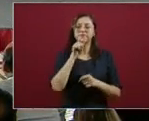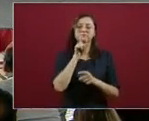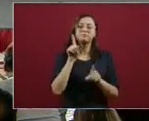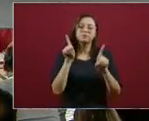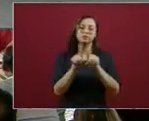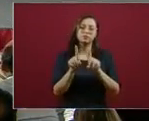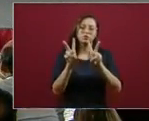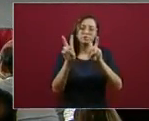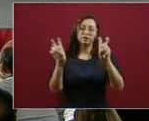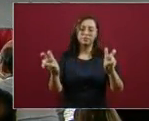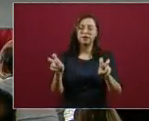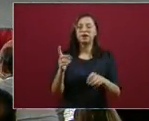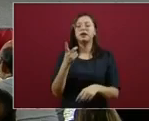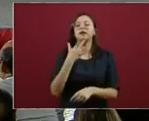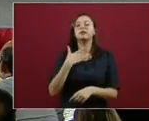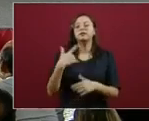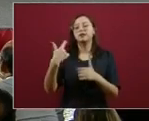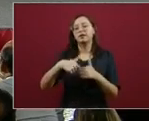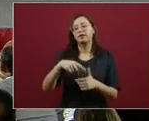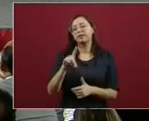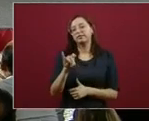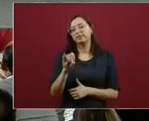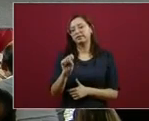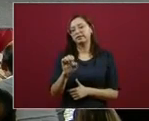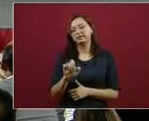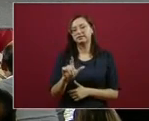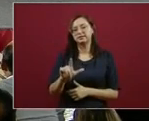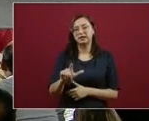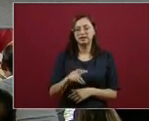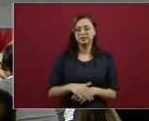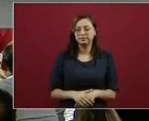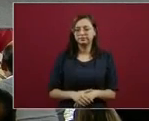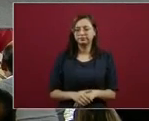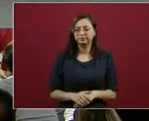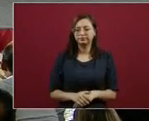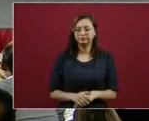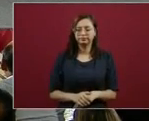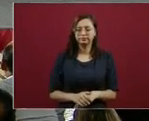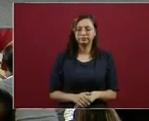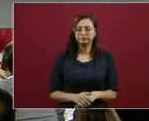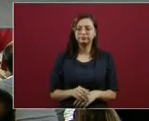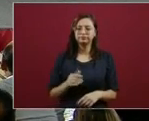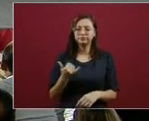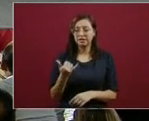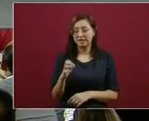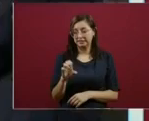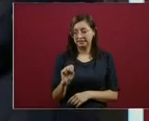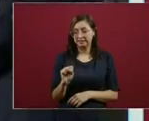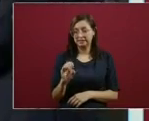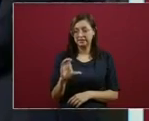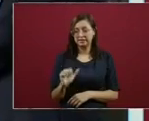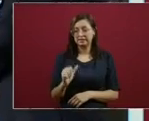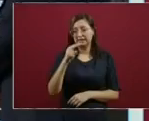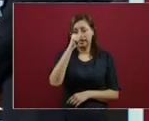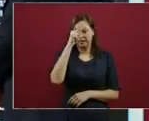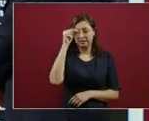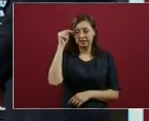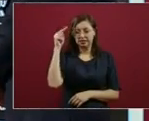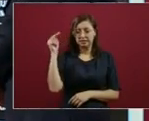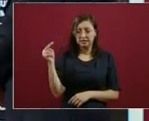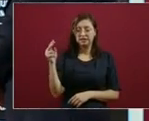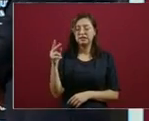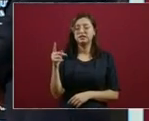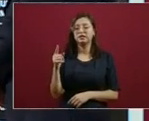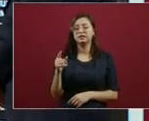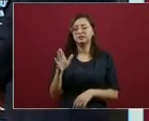diésel, del más alto, nuevamente, la Yesca Nayarit, con